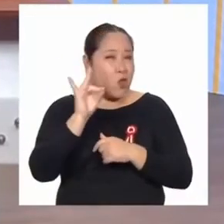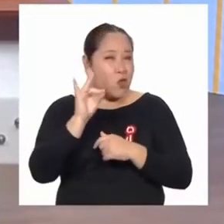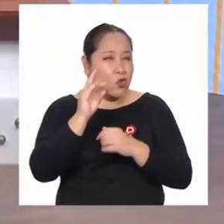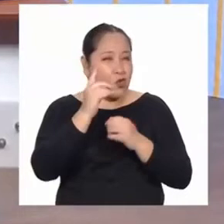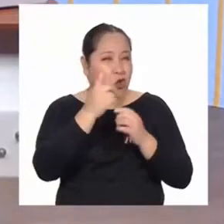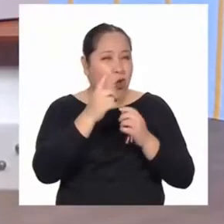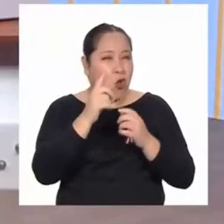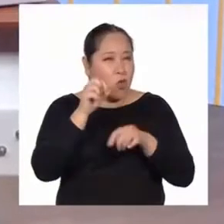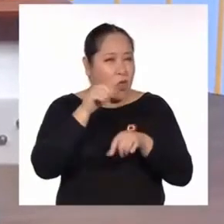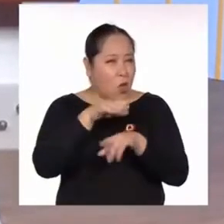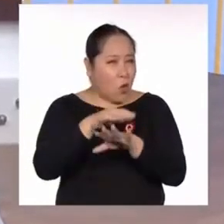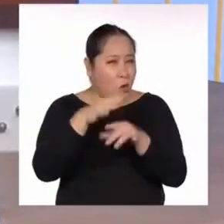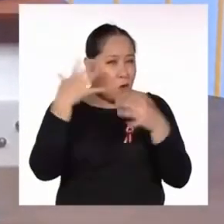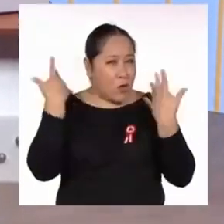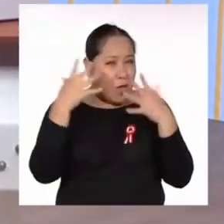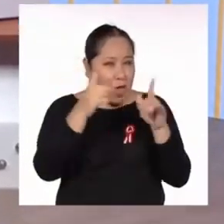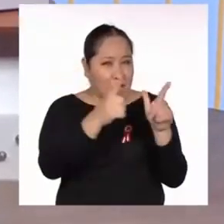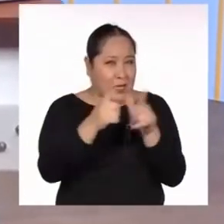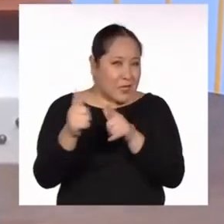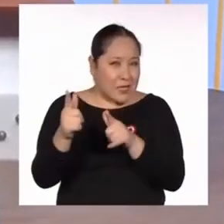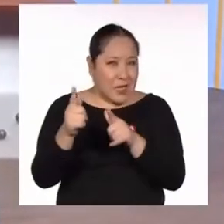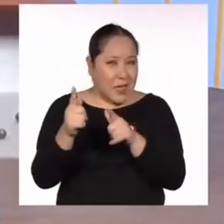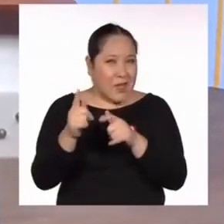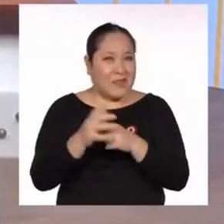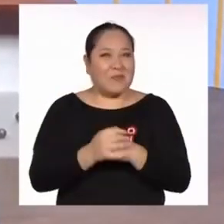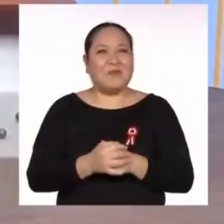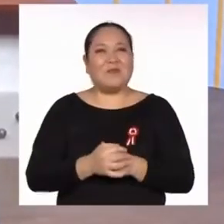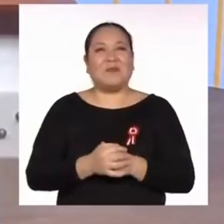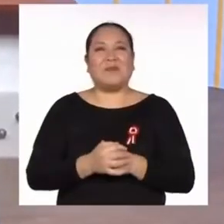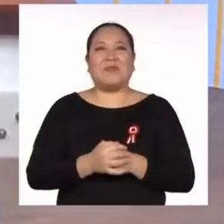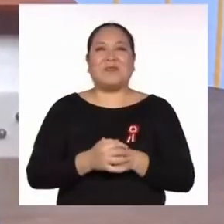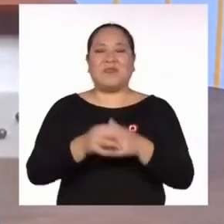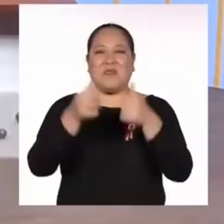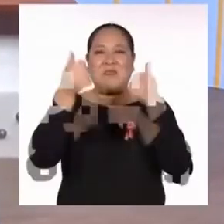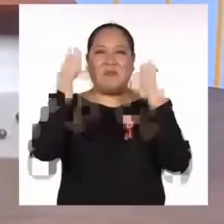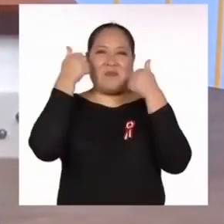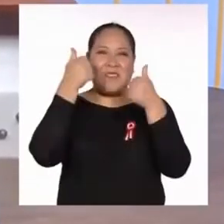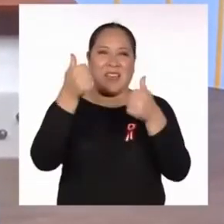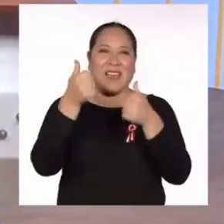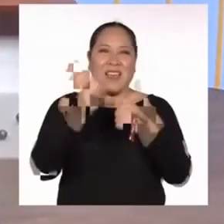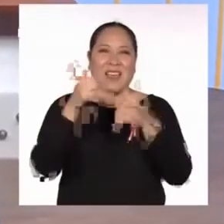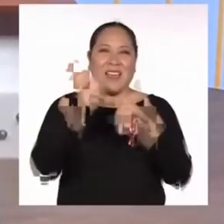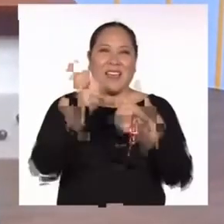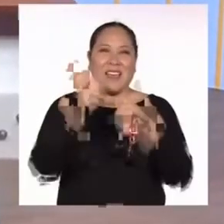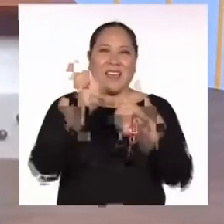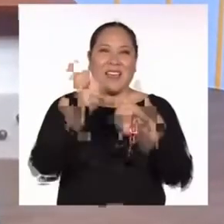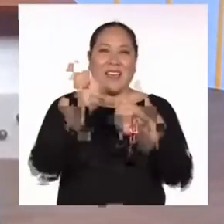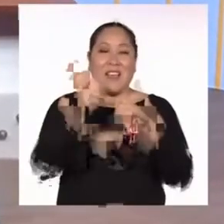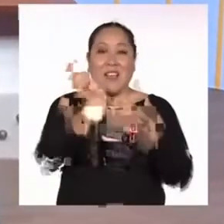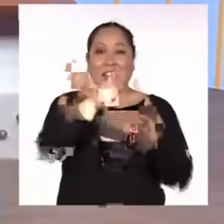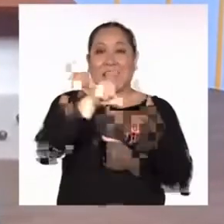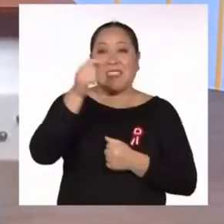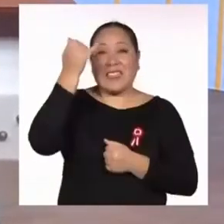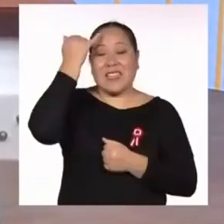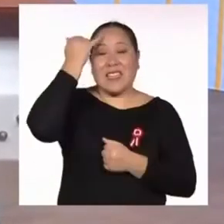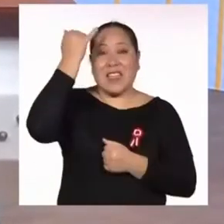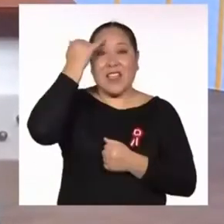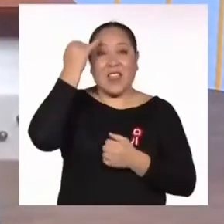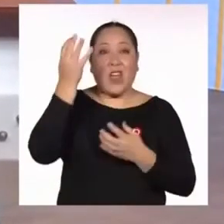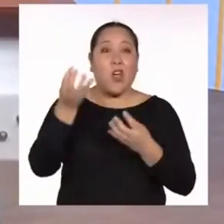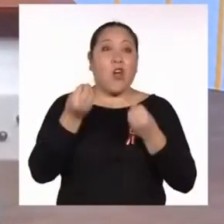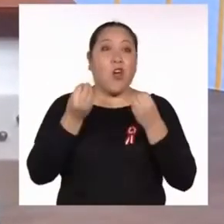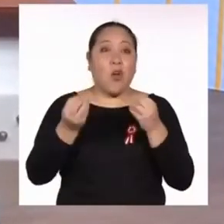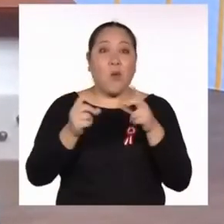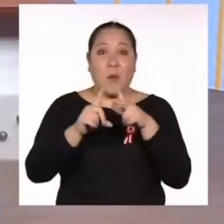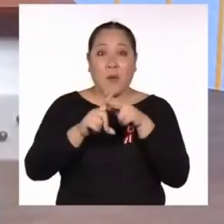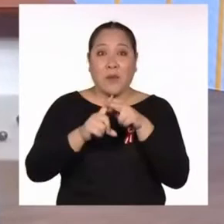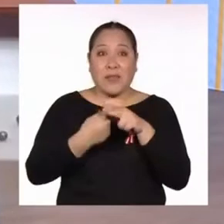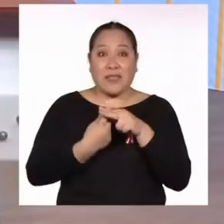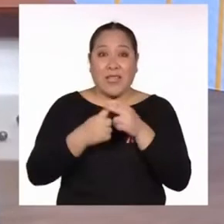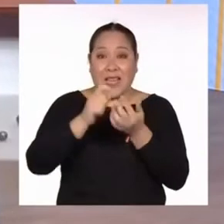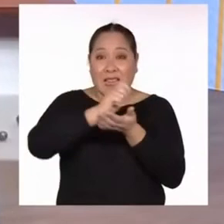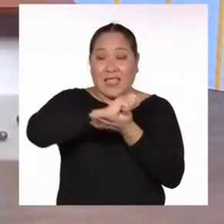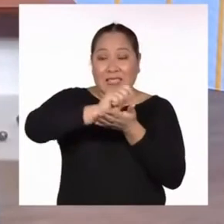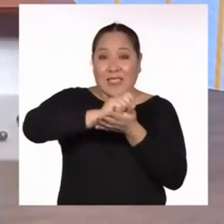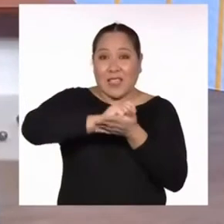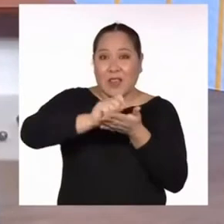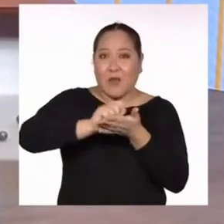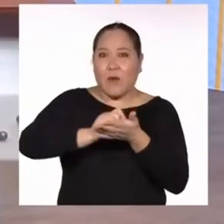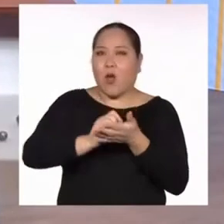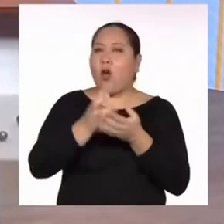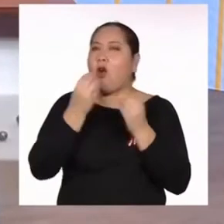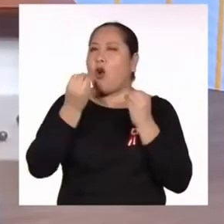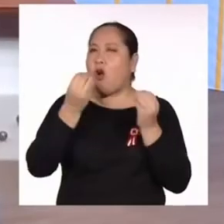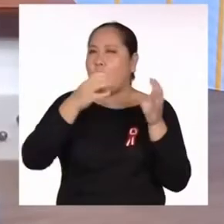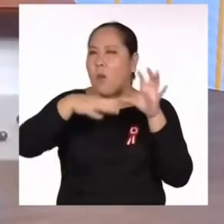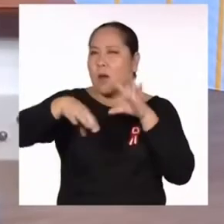julio y tiene ni idea de por dónde empezar a escribirla o de qué